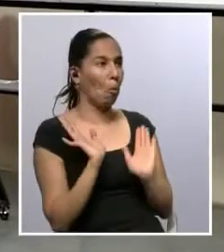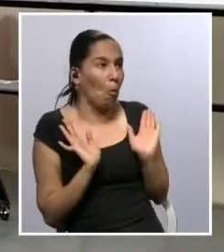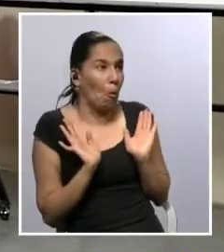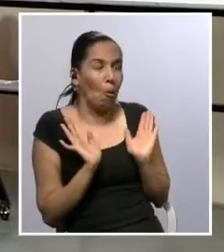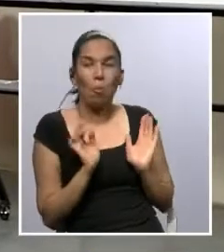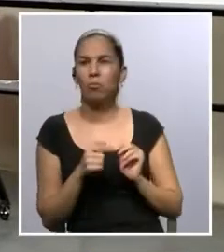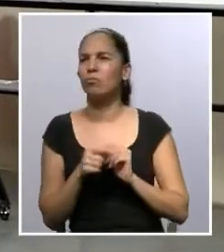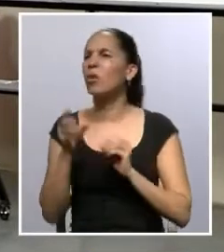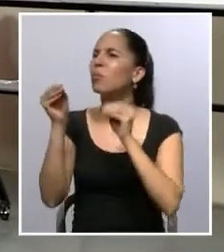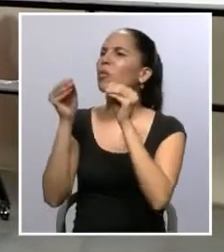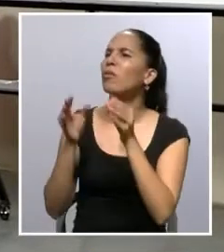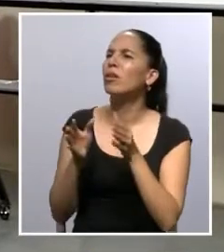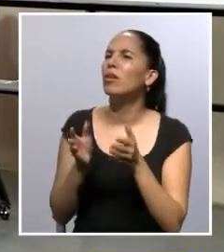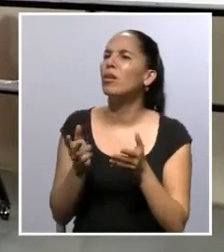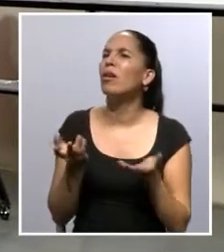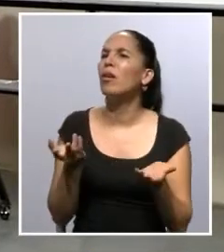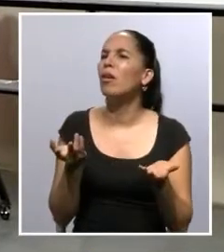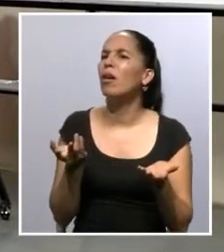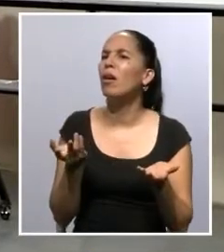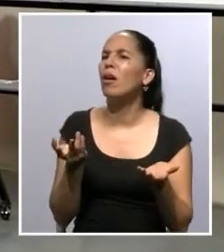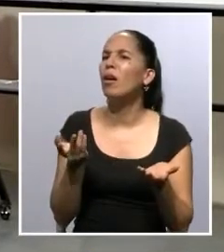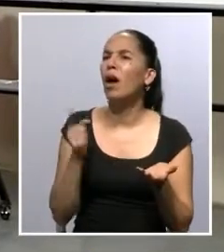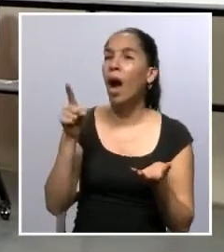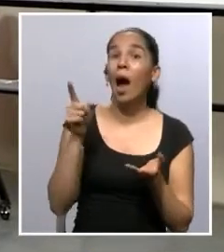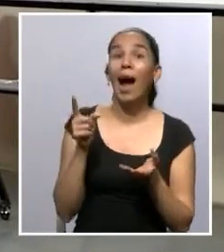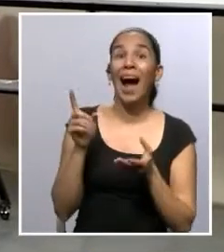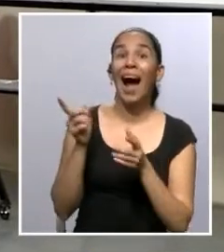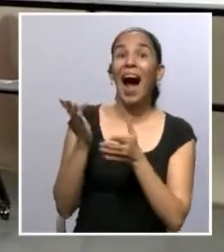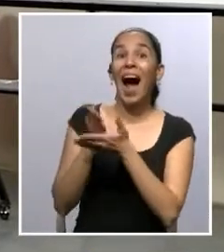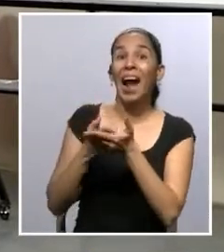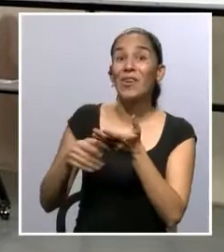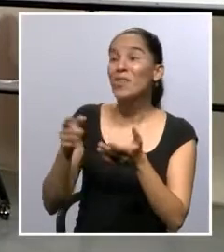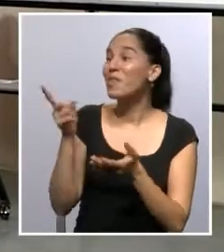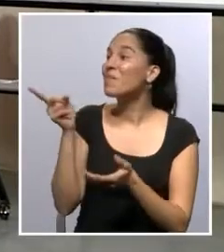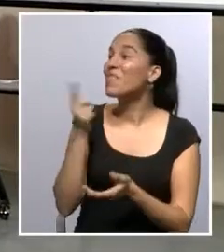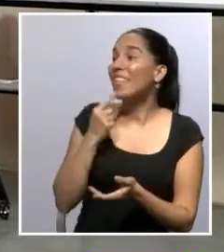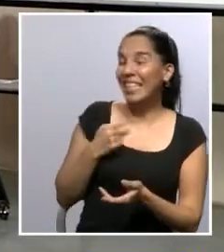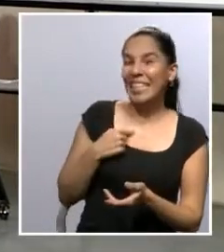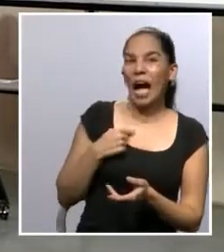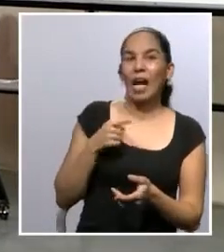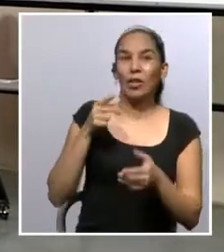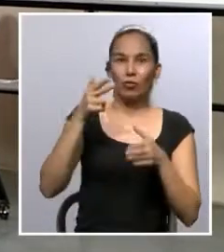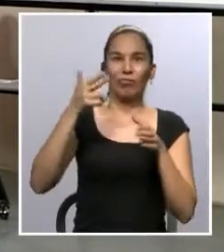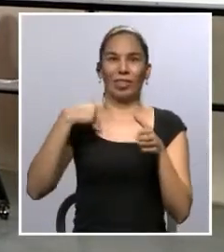¿Profesor? Ah, ok. Me acaban de soplar. Los submarinos. ¿Los submarinos?